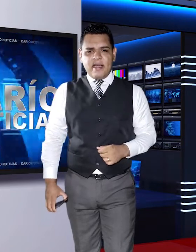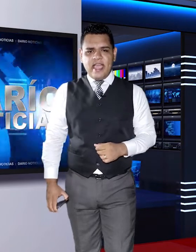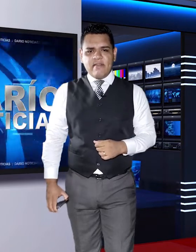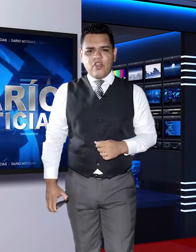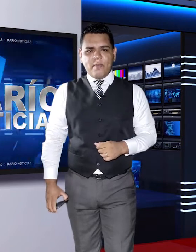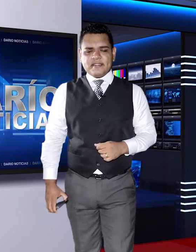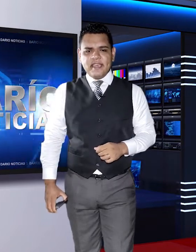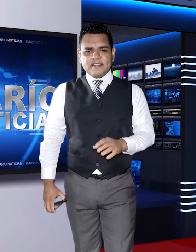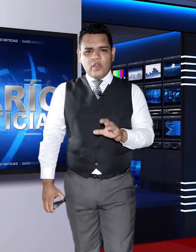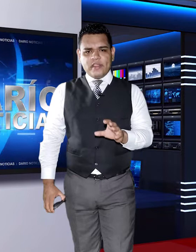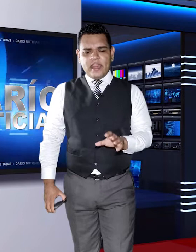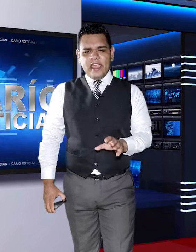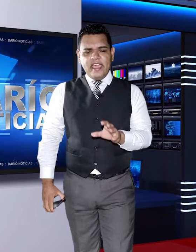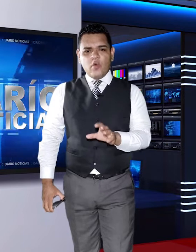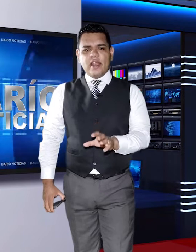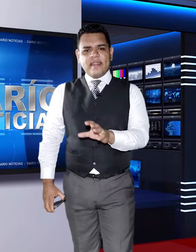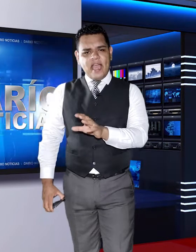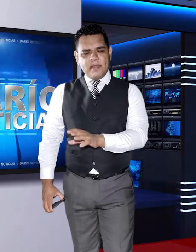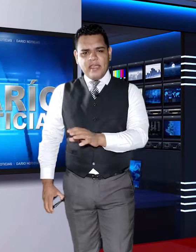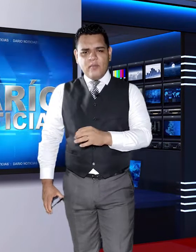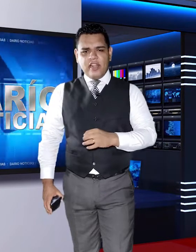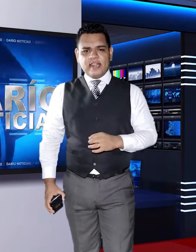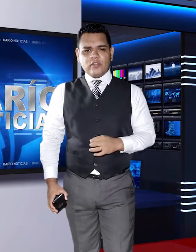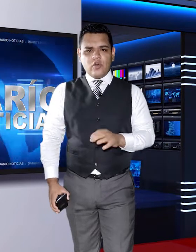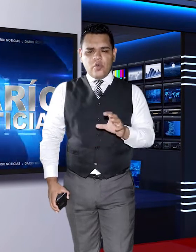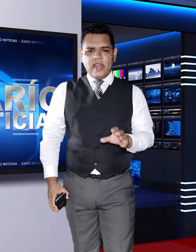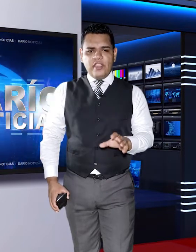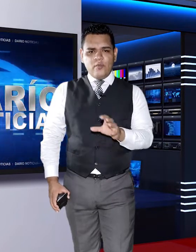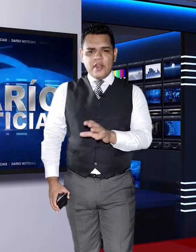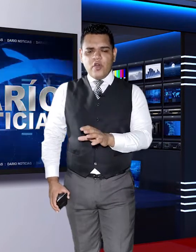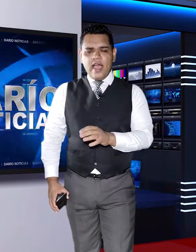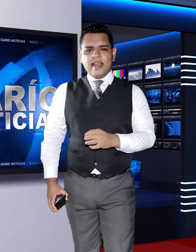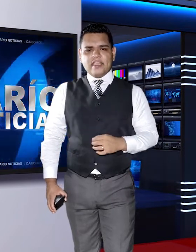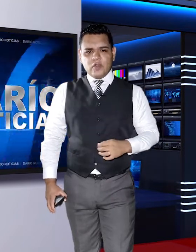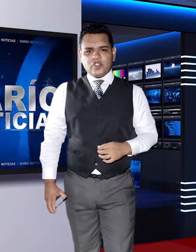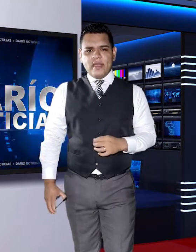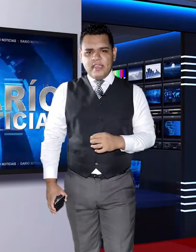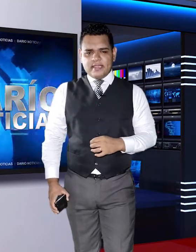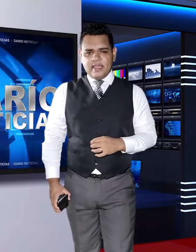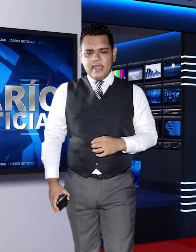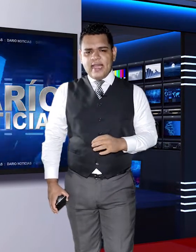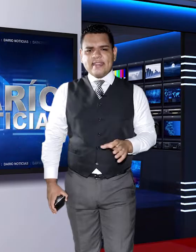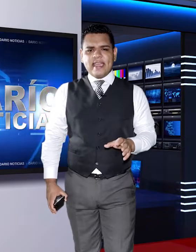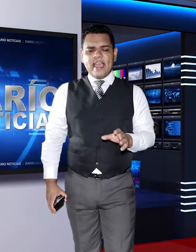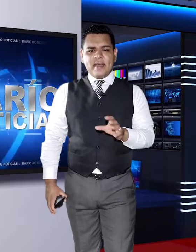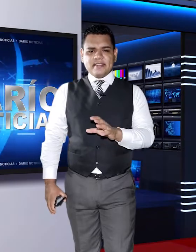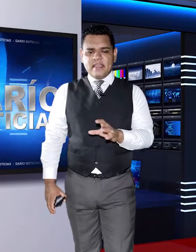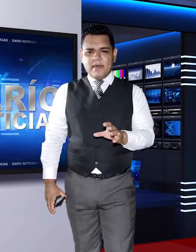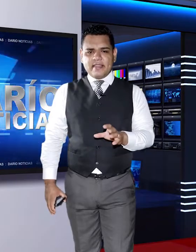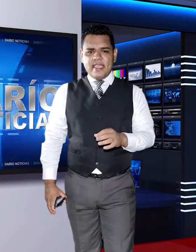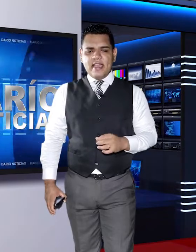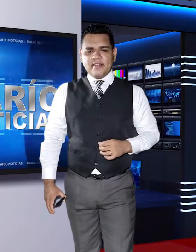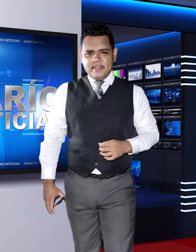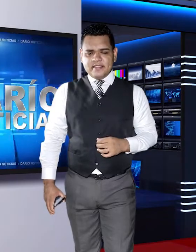ellas Amaya Eva Coppens, se encuentran en huelga de hambre por el trato cruel e inhumano al que son sometidas. La carta que aparece